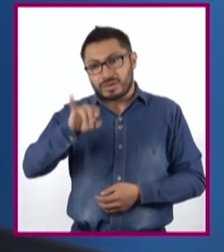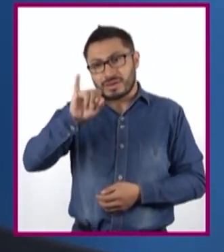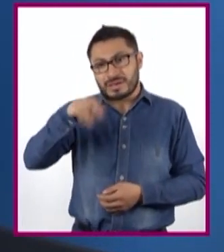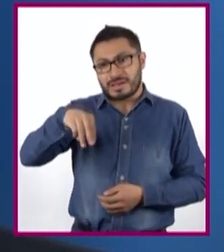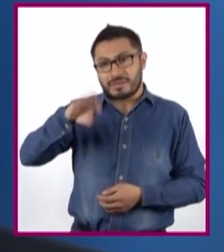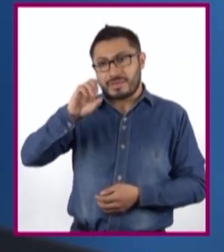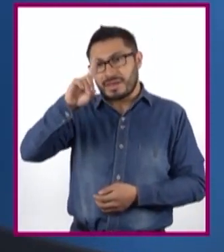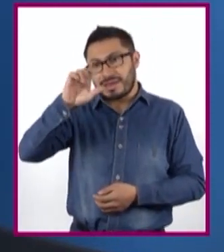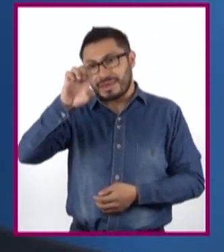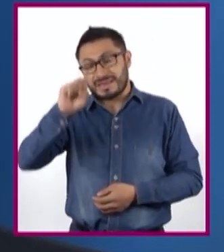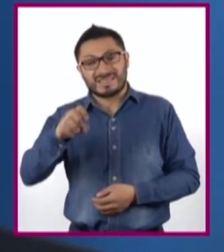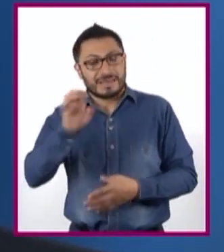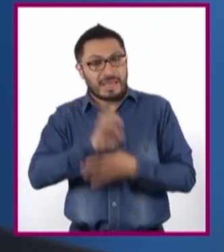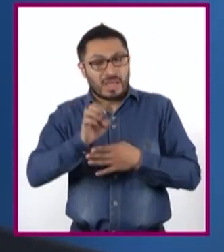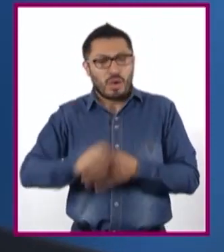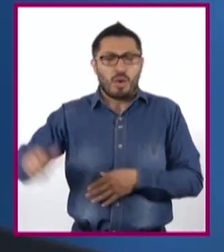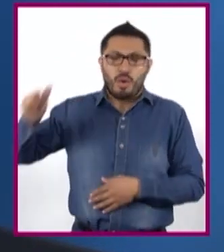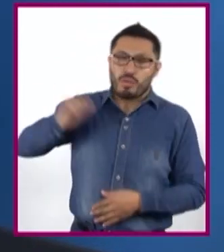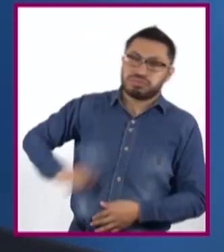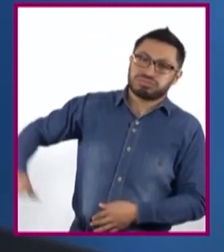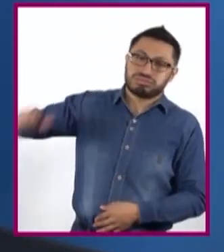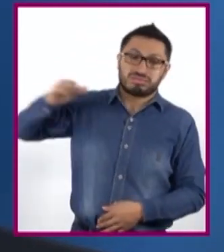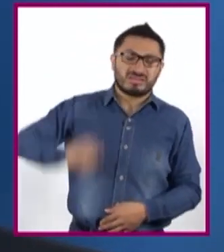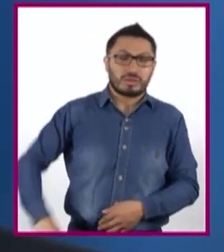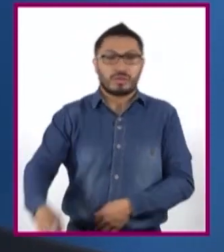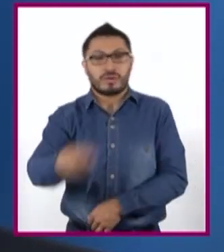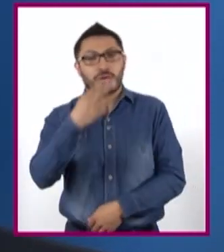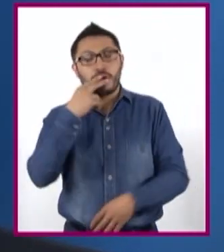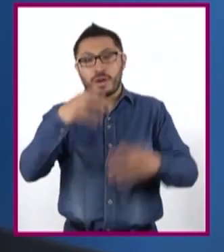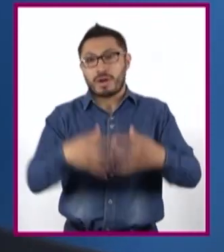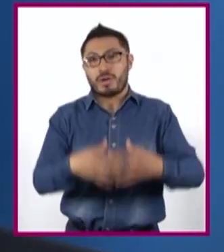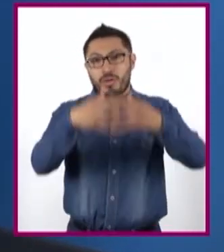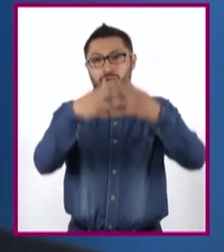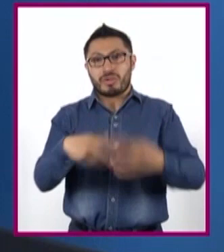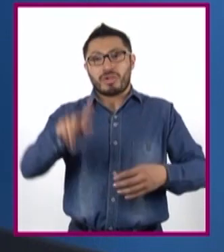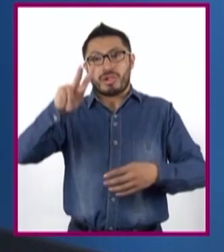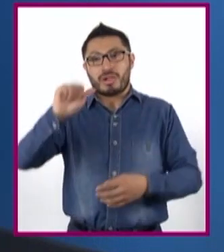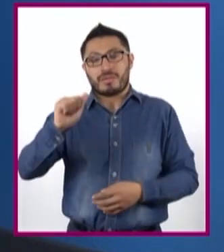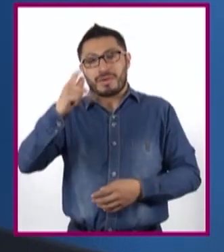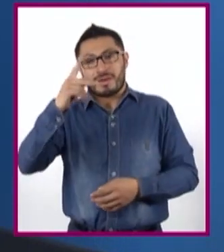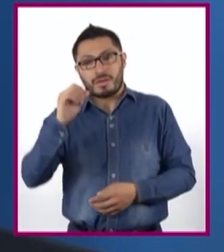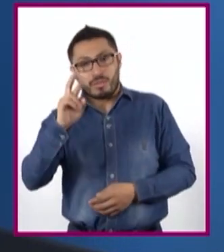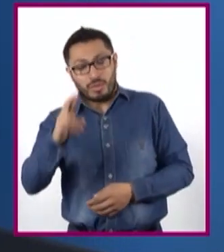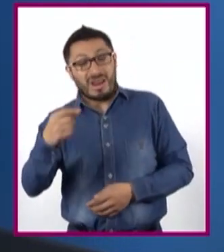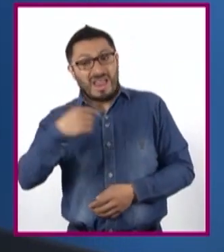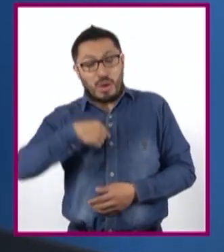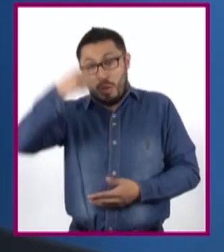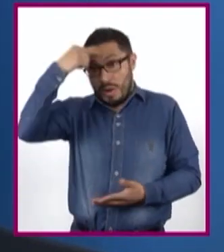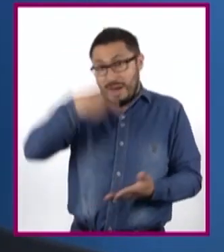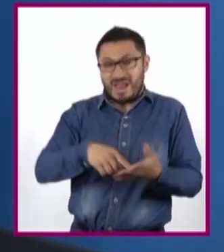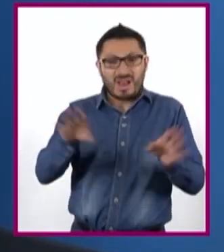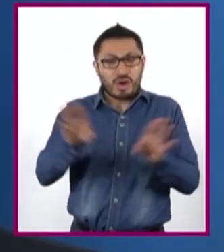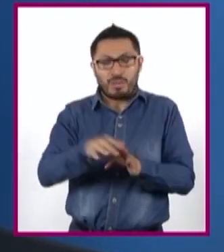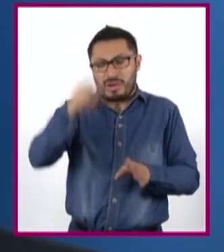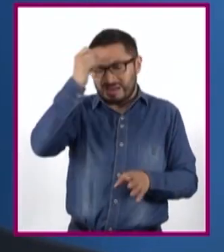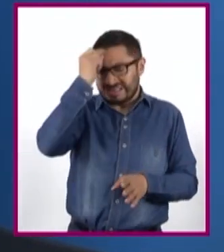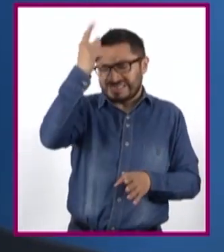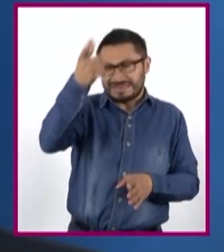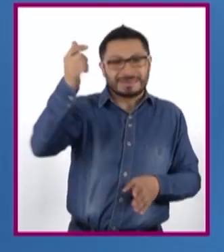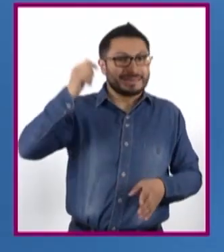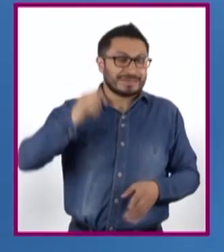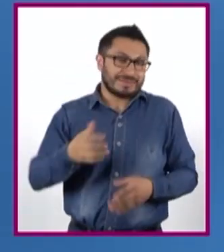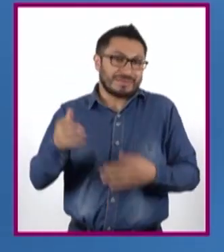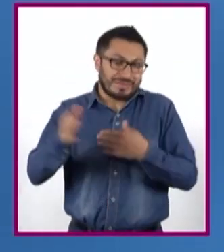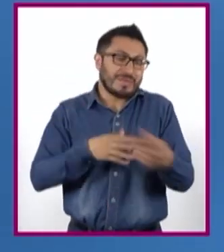desde épocas muy antiguas se han utilizado las máquinas de vapor. Yo pensaba que era un invento de la época